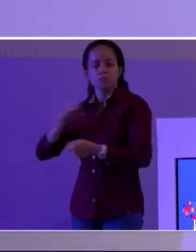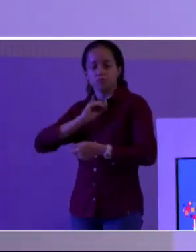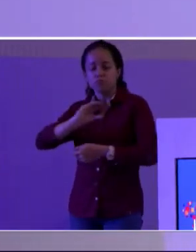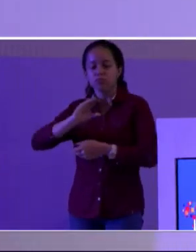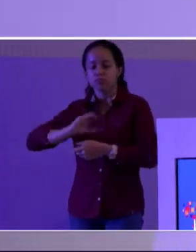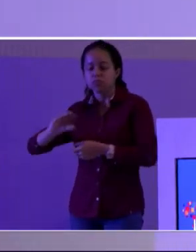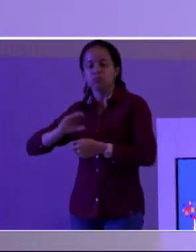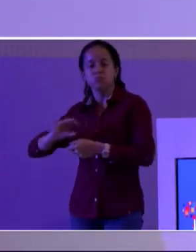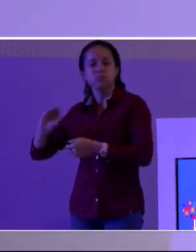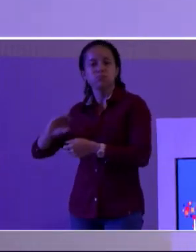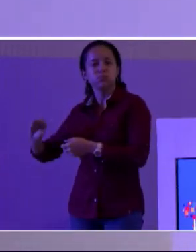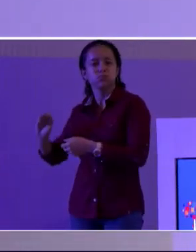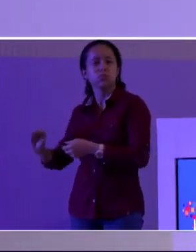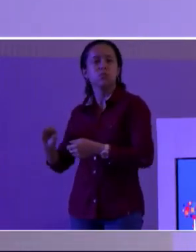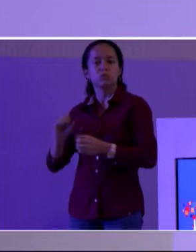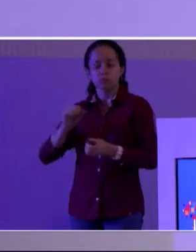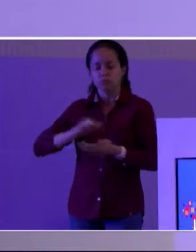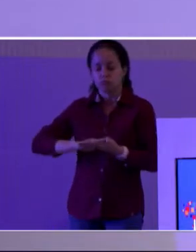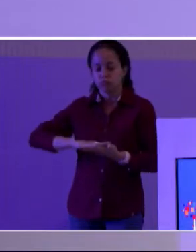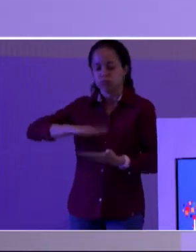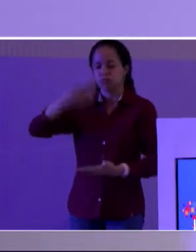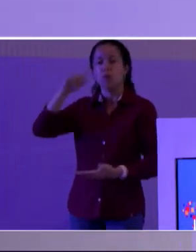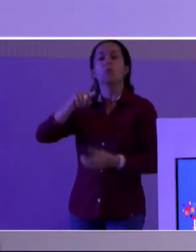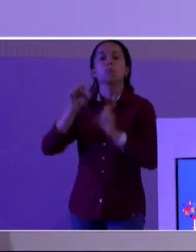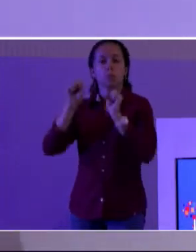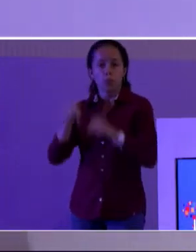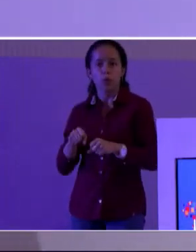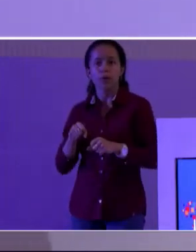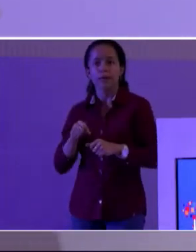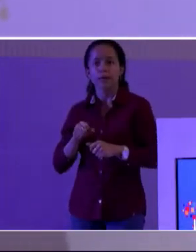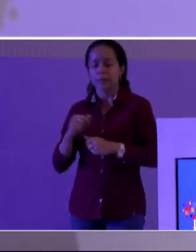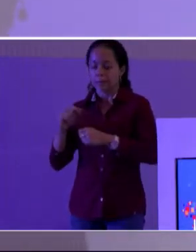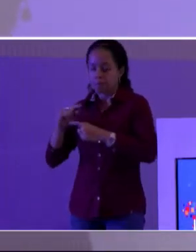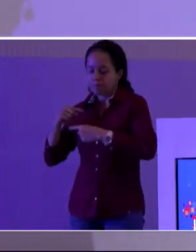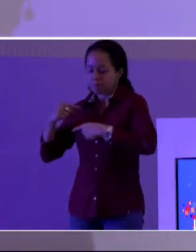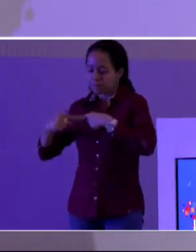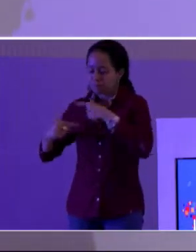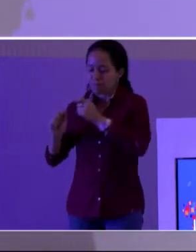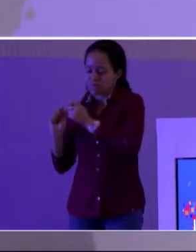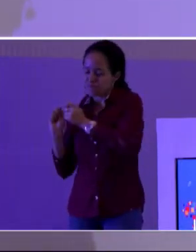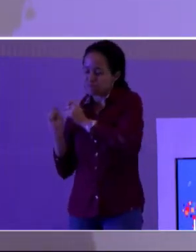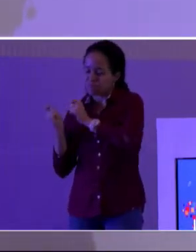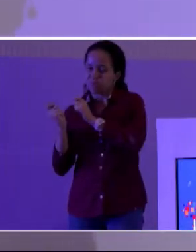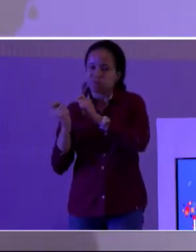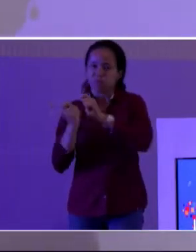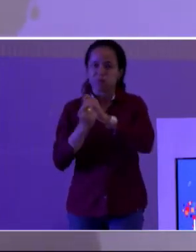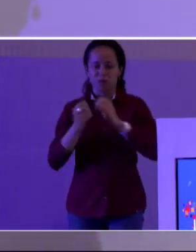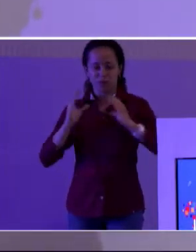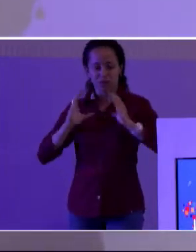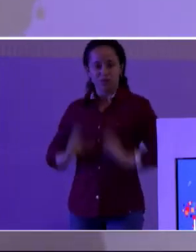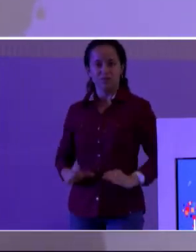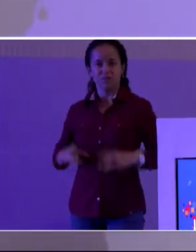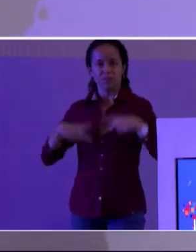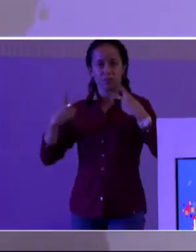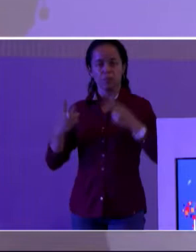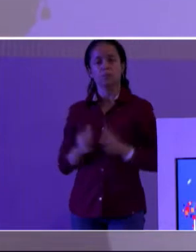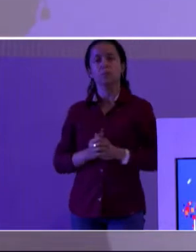de normalización que les permiten a ellos apalancar su tránsito a la legalidad, su tránsito a la vida